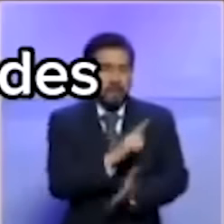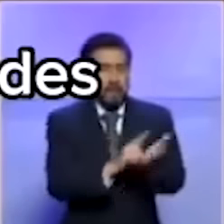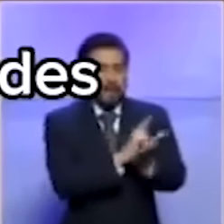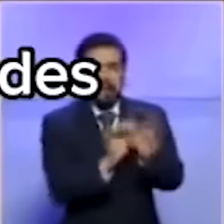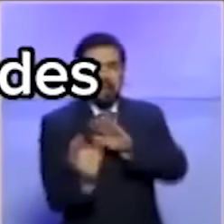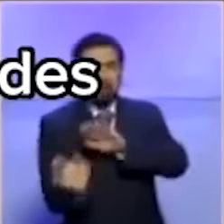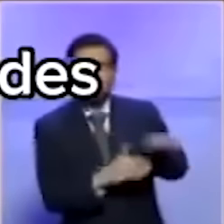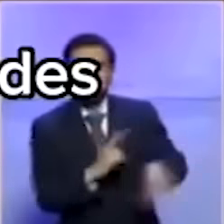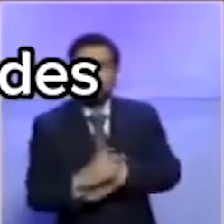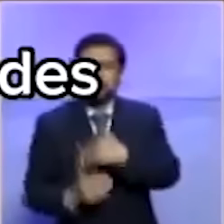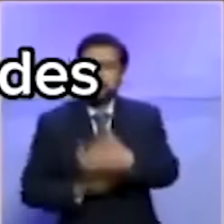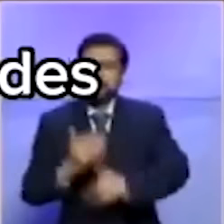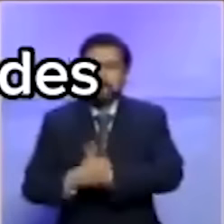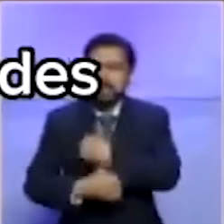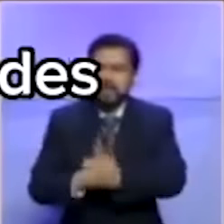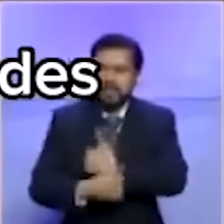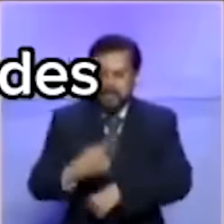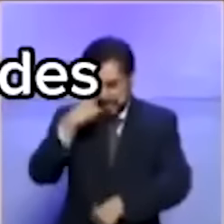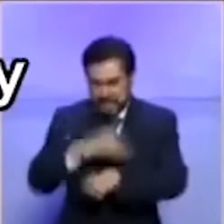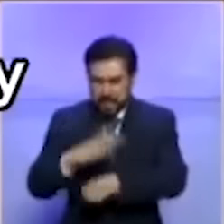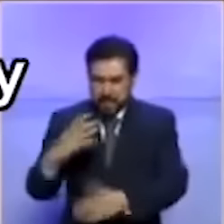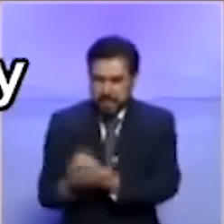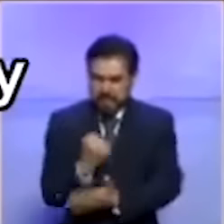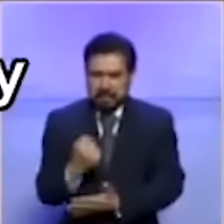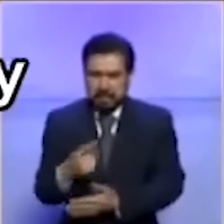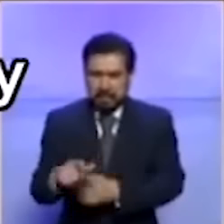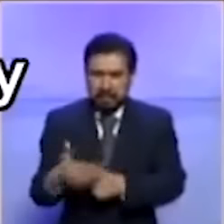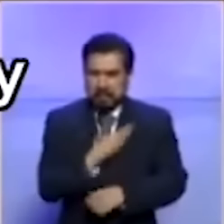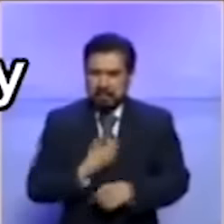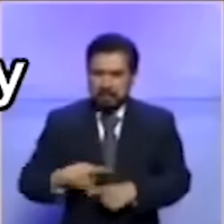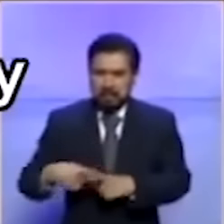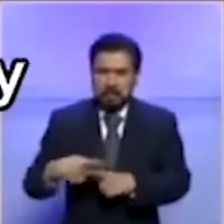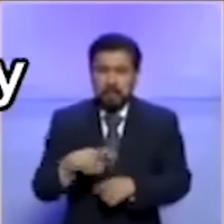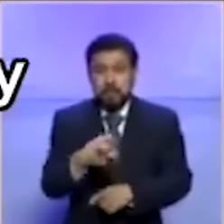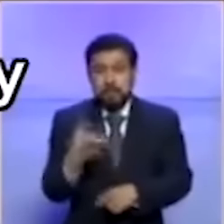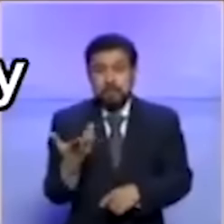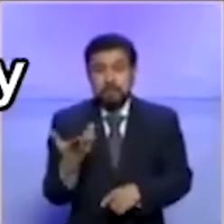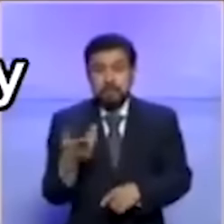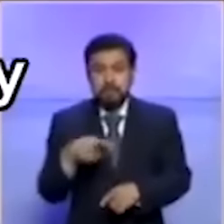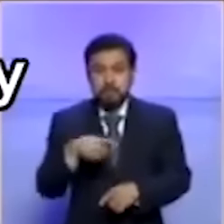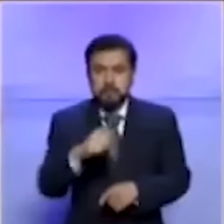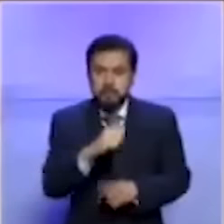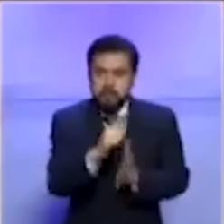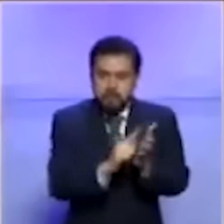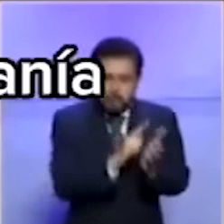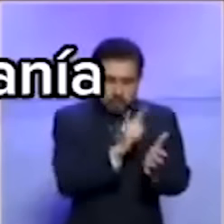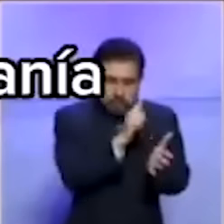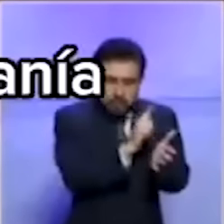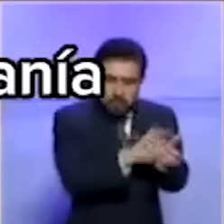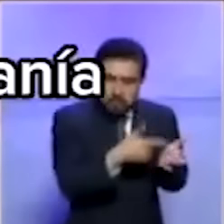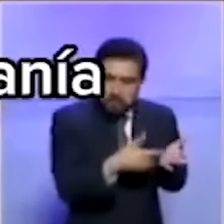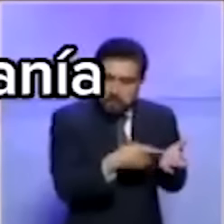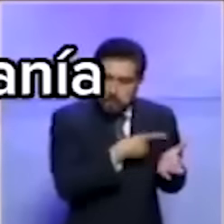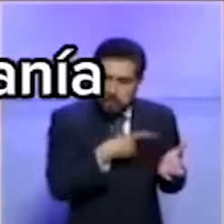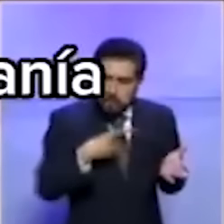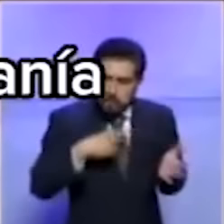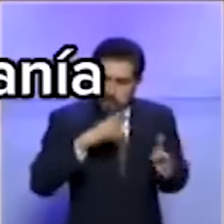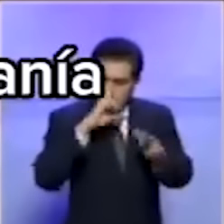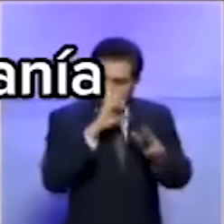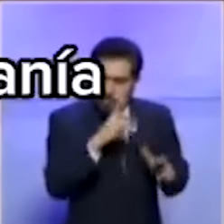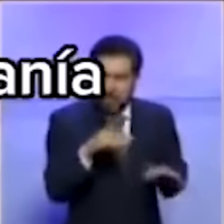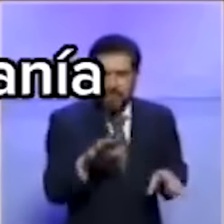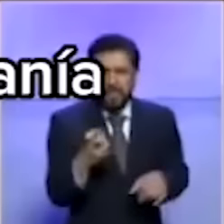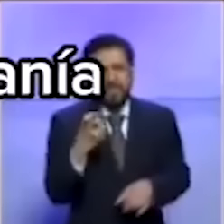autoridades que evidenciaron sus dificultades para garantizar el cumplimiento de la ley y un desgaste